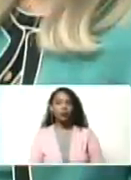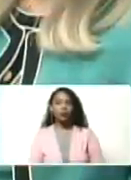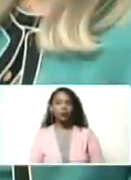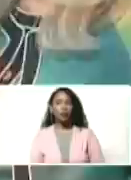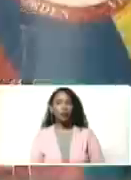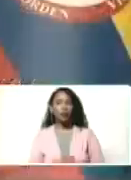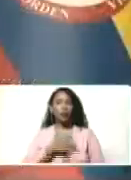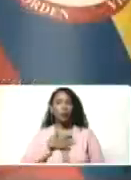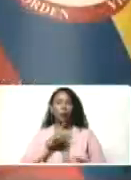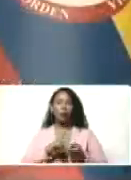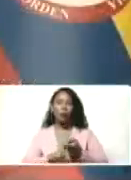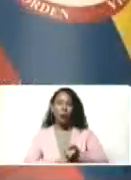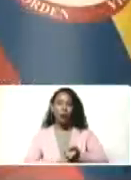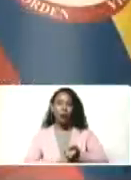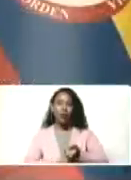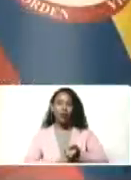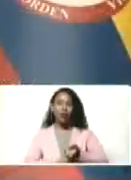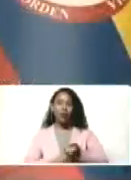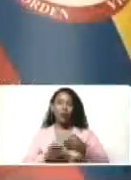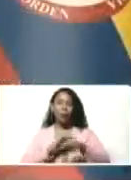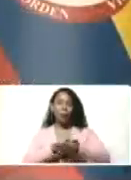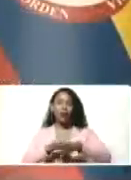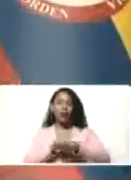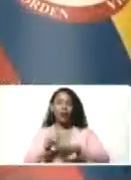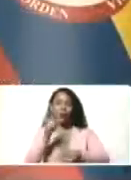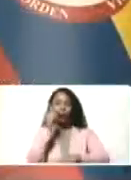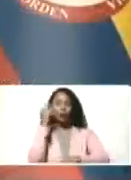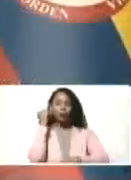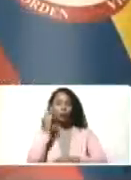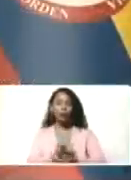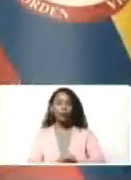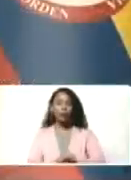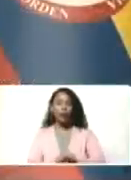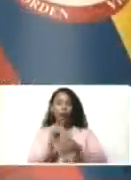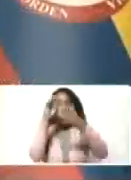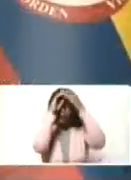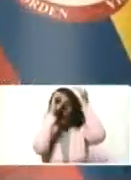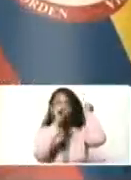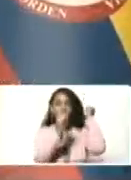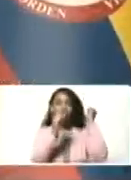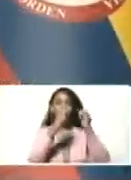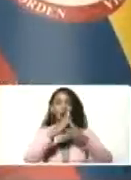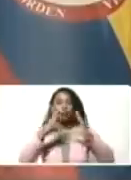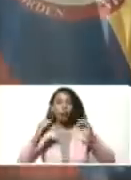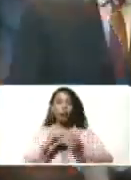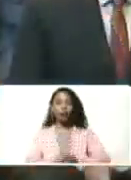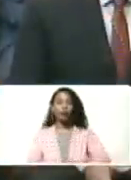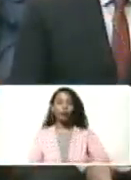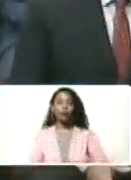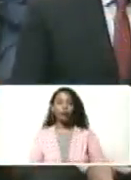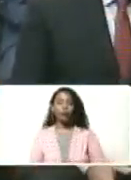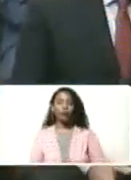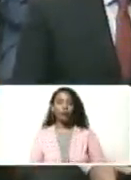mi esposa Cilia Flores, ministros, ministras, canciller Carlos Faría,